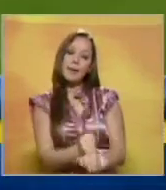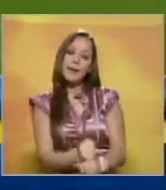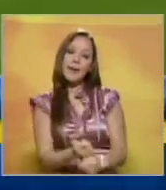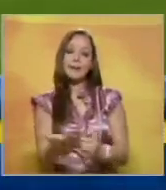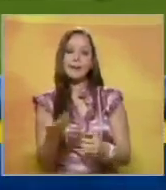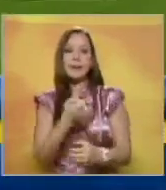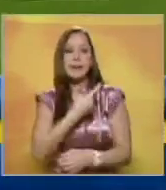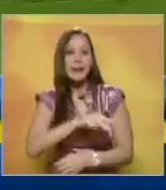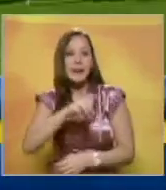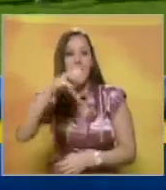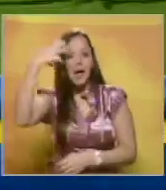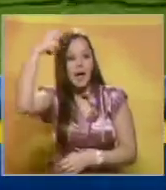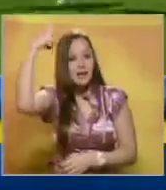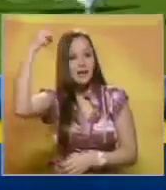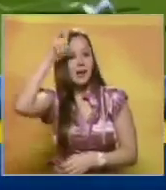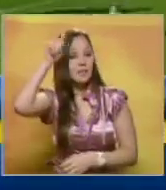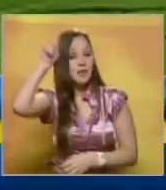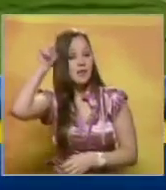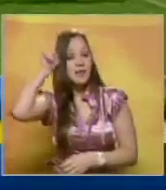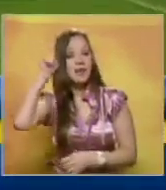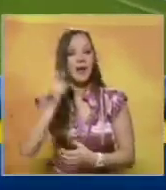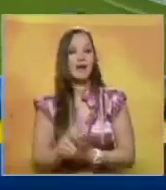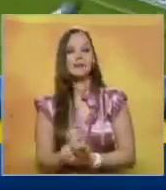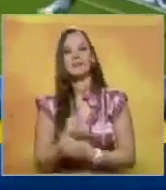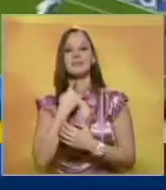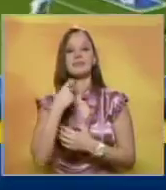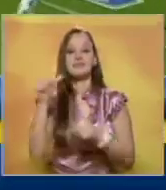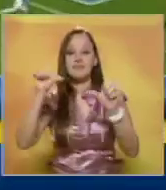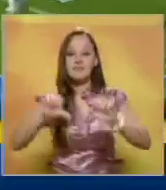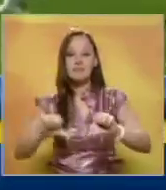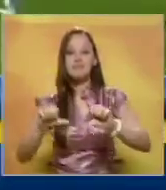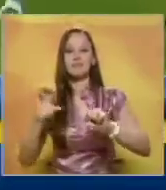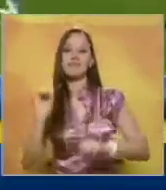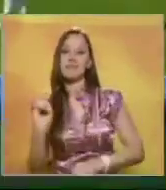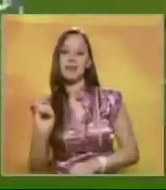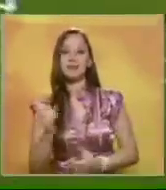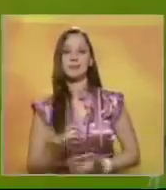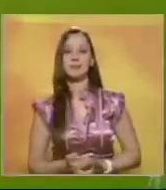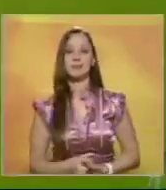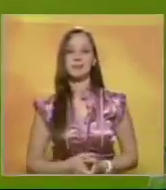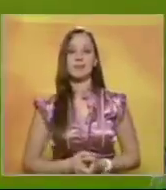mantenía el Real Madrid, eso tras vencerlo 2-0 con par de tantos de Xavi.